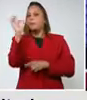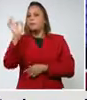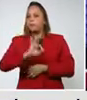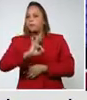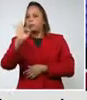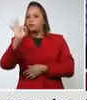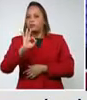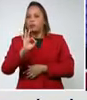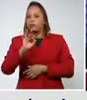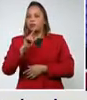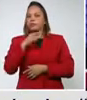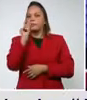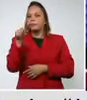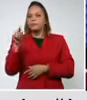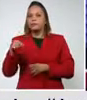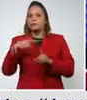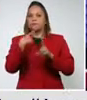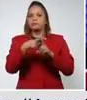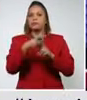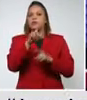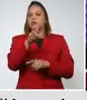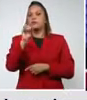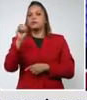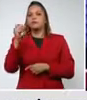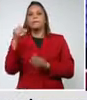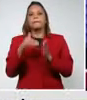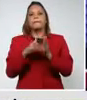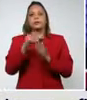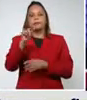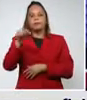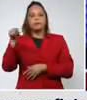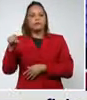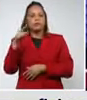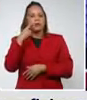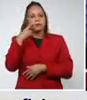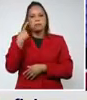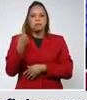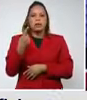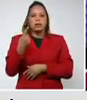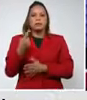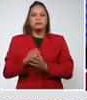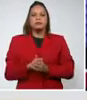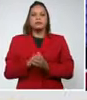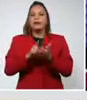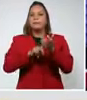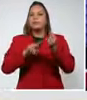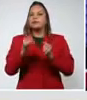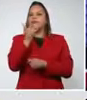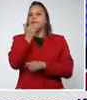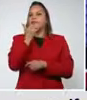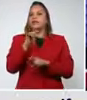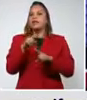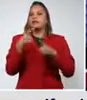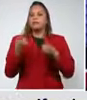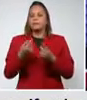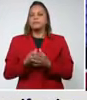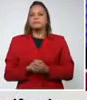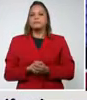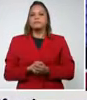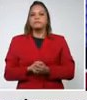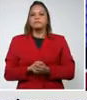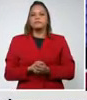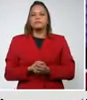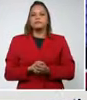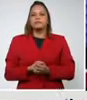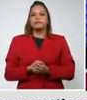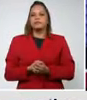casos confirmados por 100.000 habitantes, la posición de las provincias con mayor afectación no cambia en